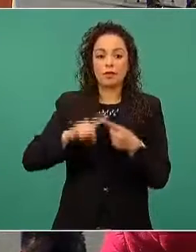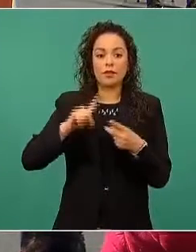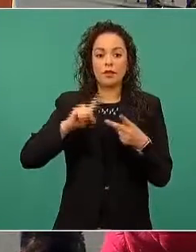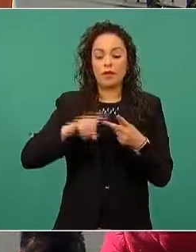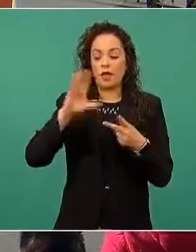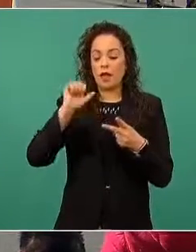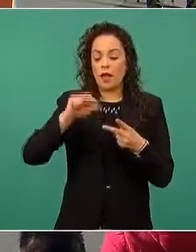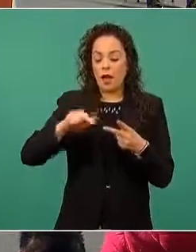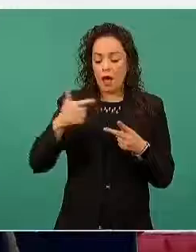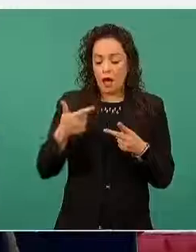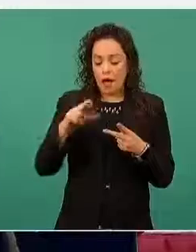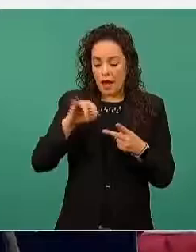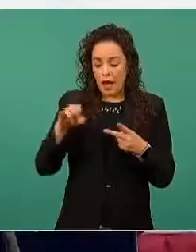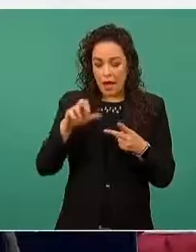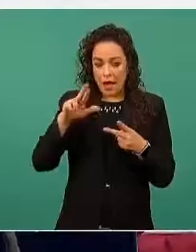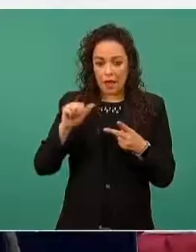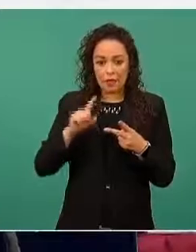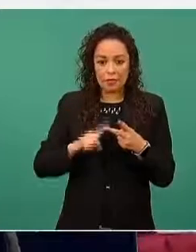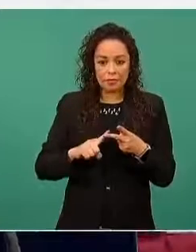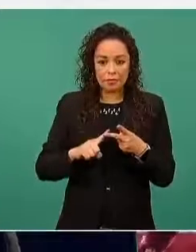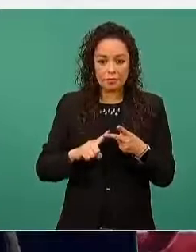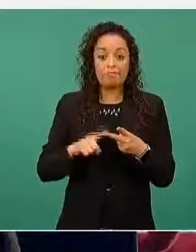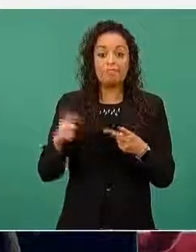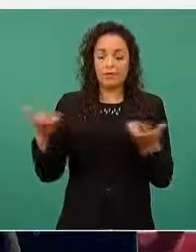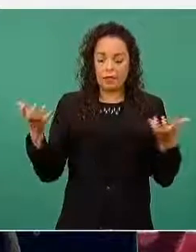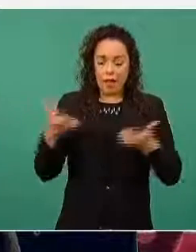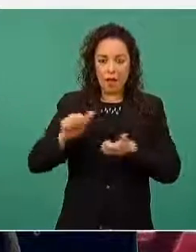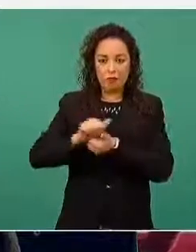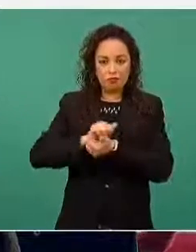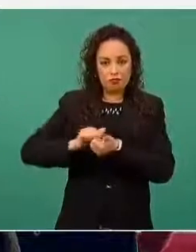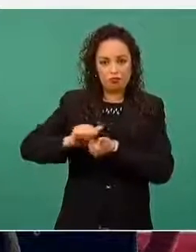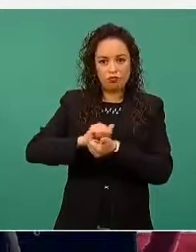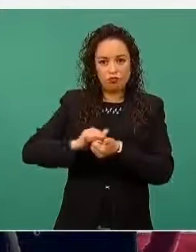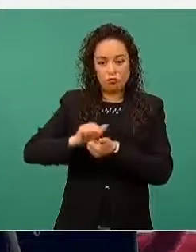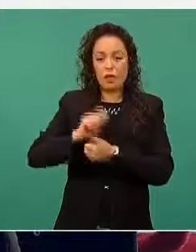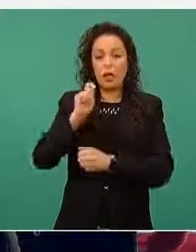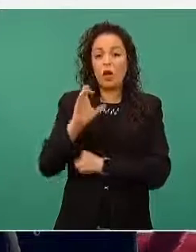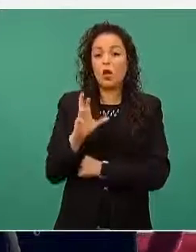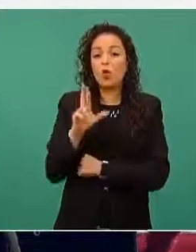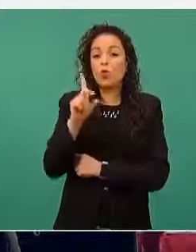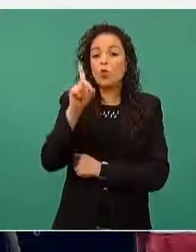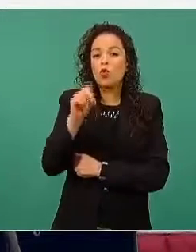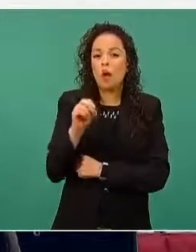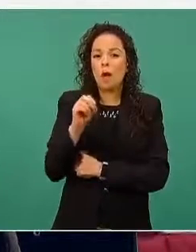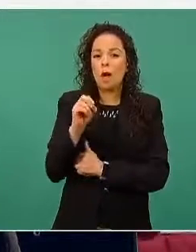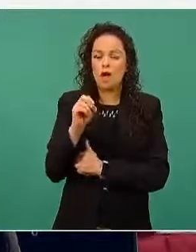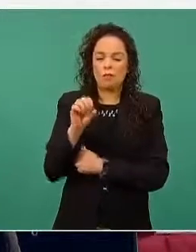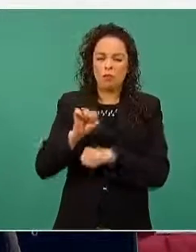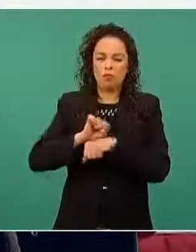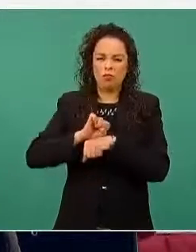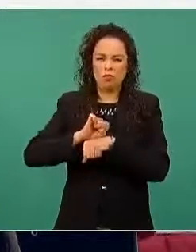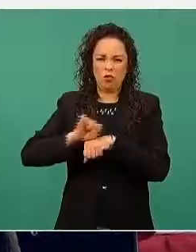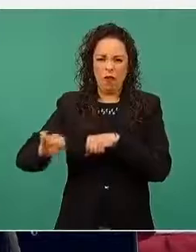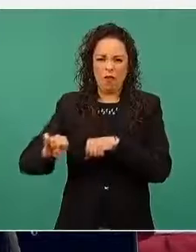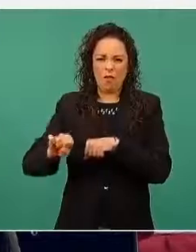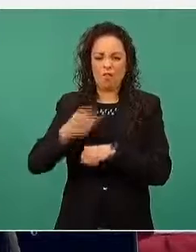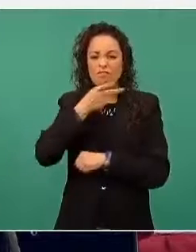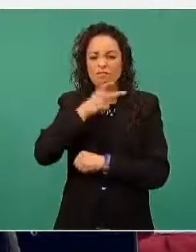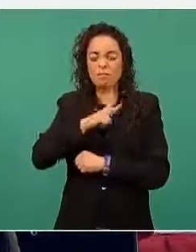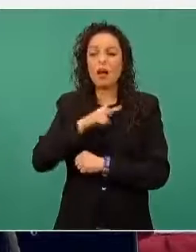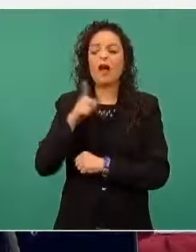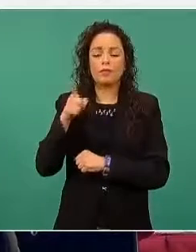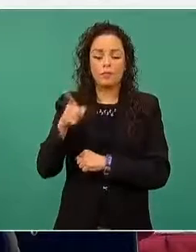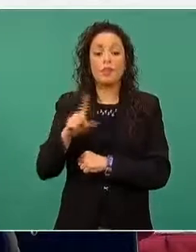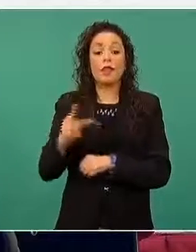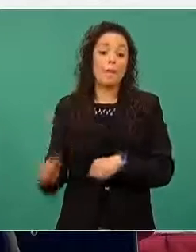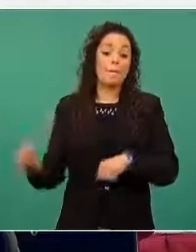tren de aromáticos procesa y refina crudo ligero, y incluimos ya lo que es la